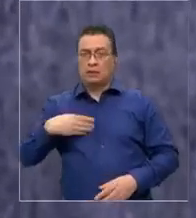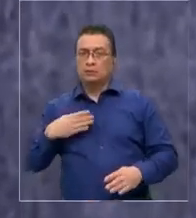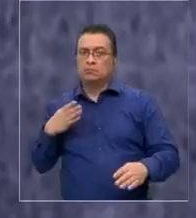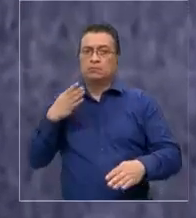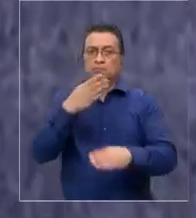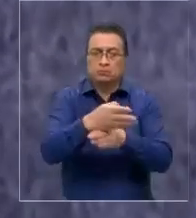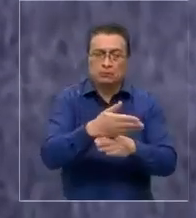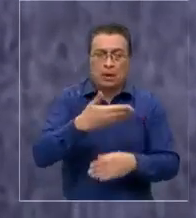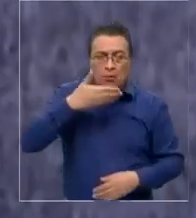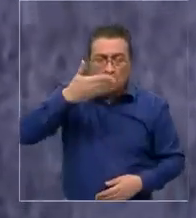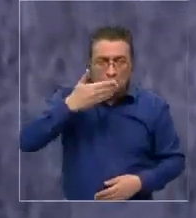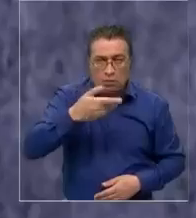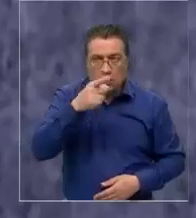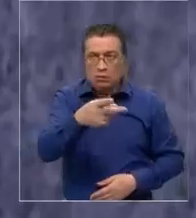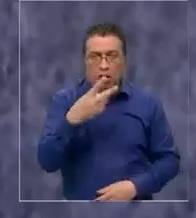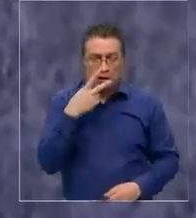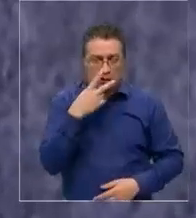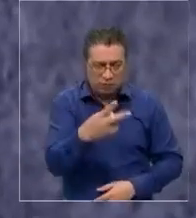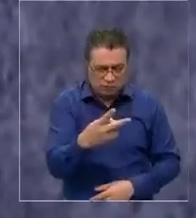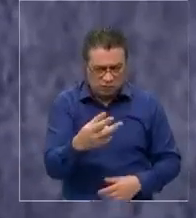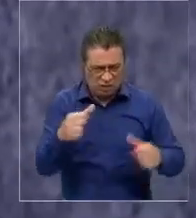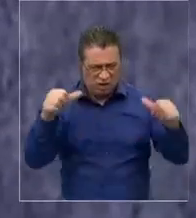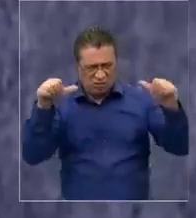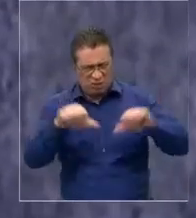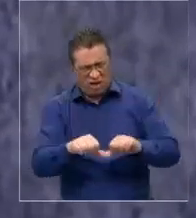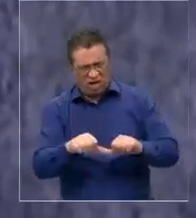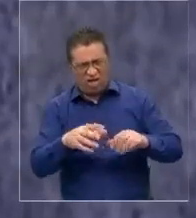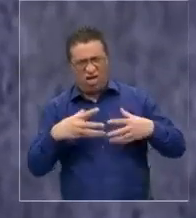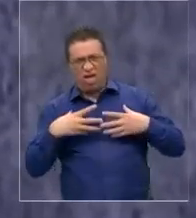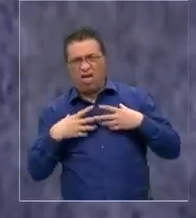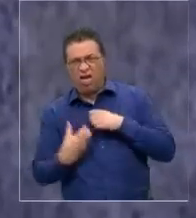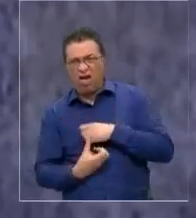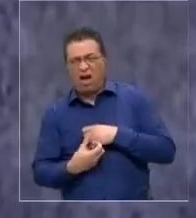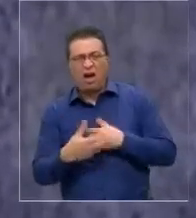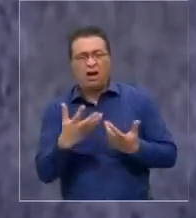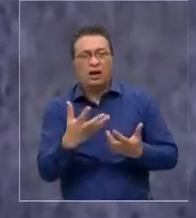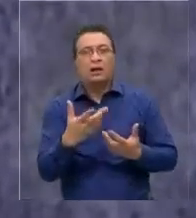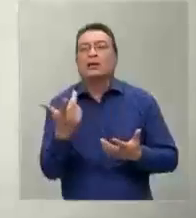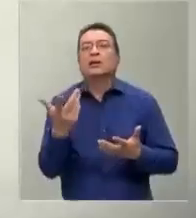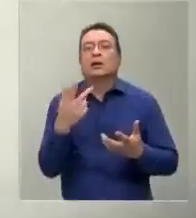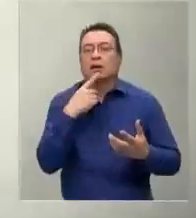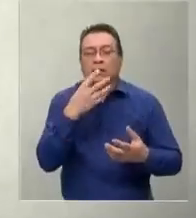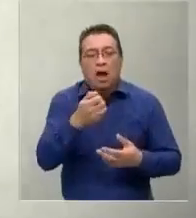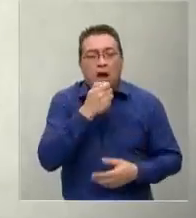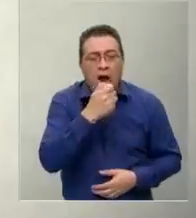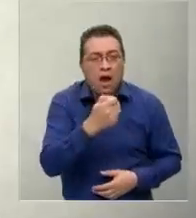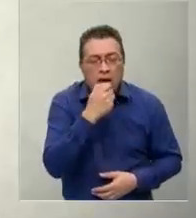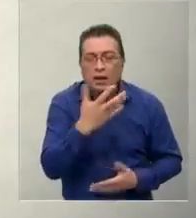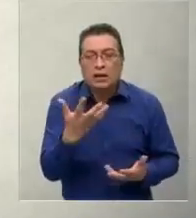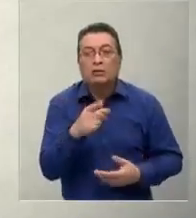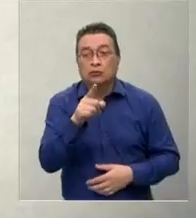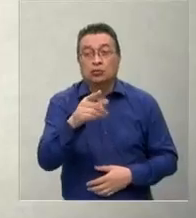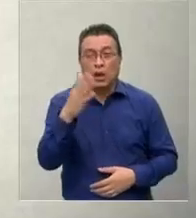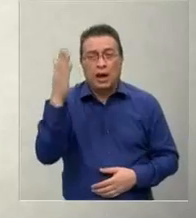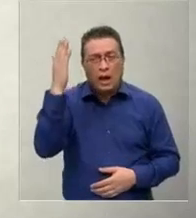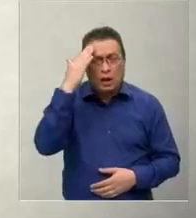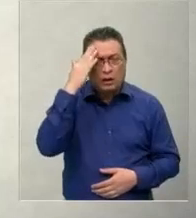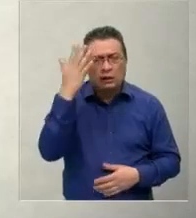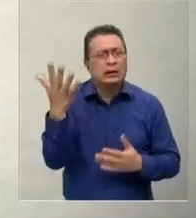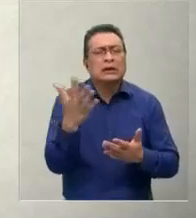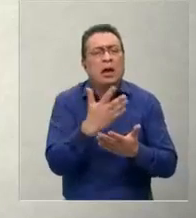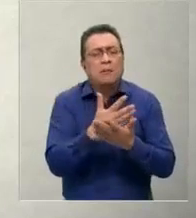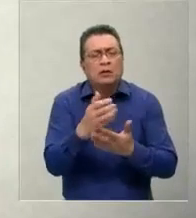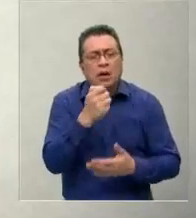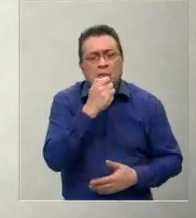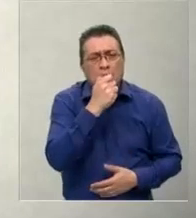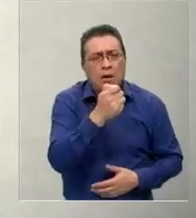declaración, encontrándolo en malas condiciones. Este es un extracto de la escueta entrevista. Recuerda qué pasó